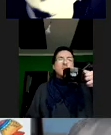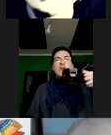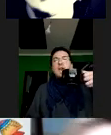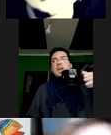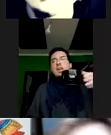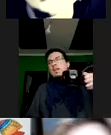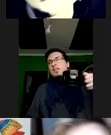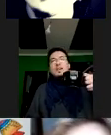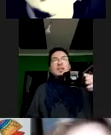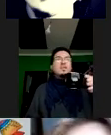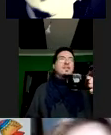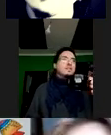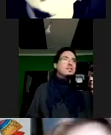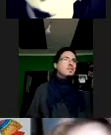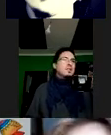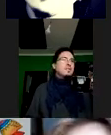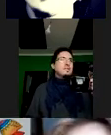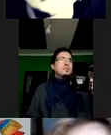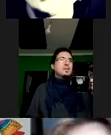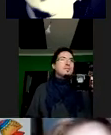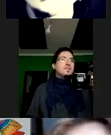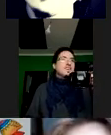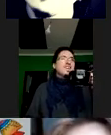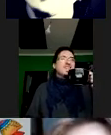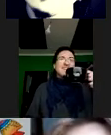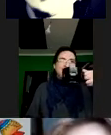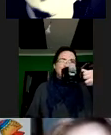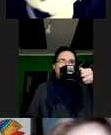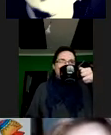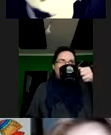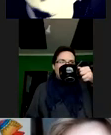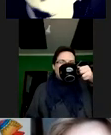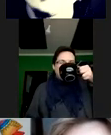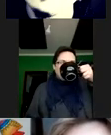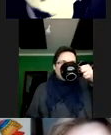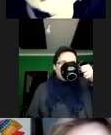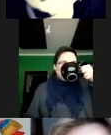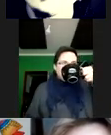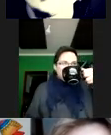Ya, bien, bien, si no es tan difícil, chiquillos, no es tan difícil poder responder.